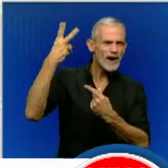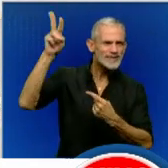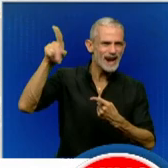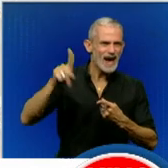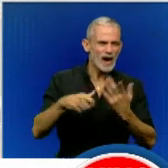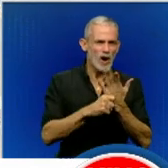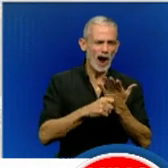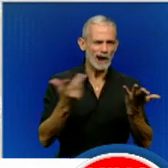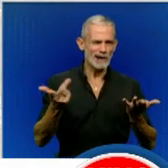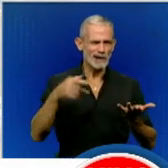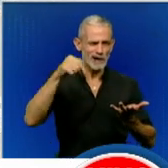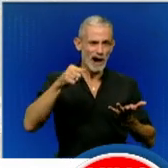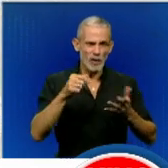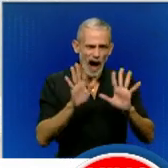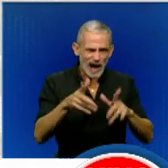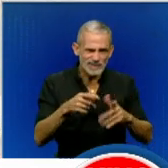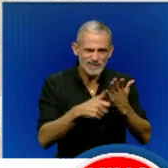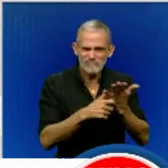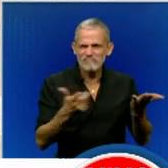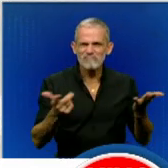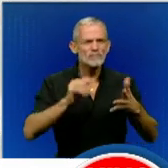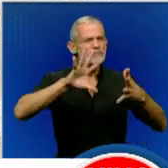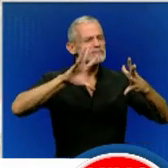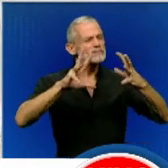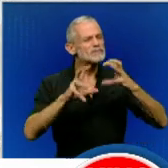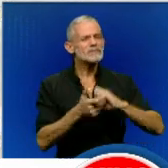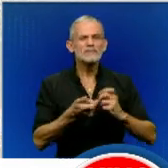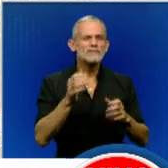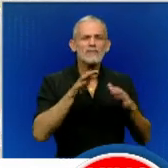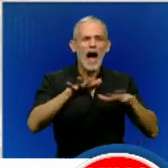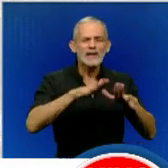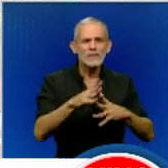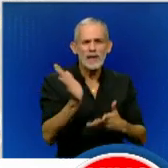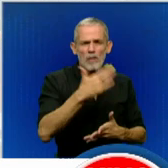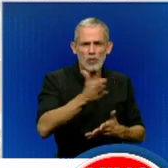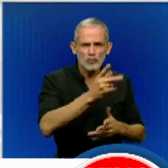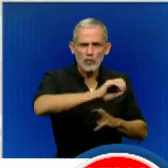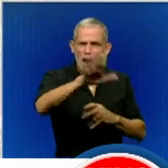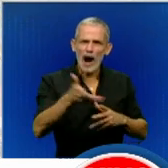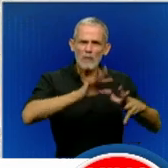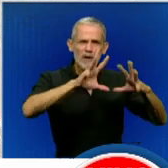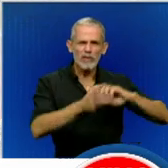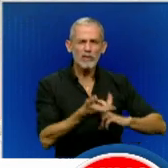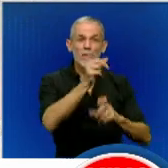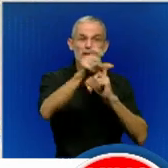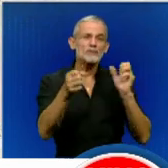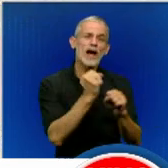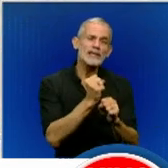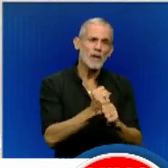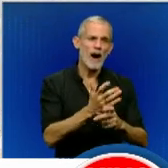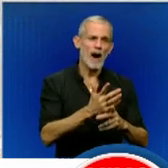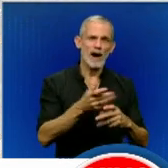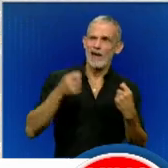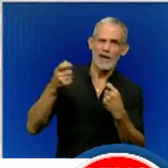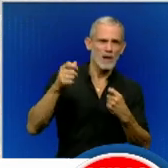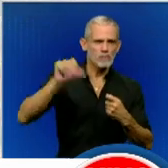para hoy hambre para mañana esto es un daño enorme a las actividades productivas a los que trabajan y en